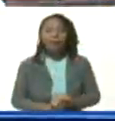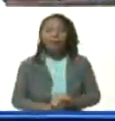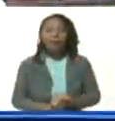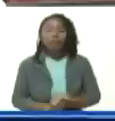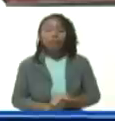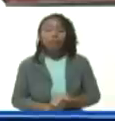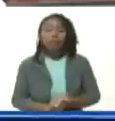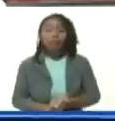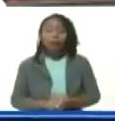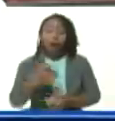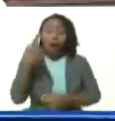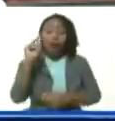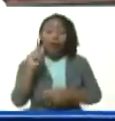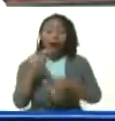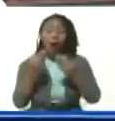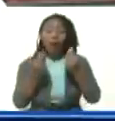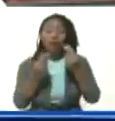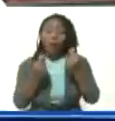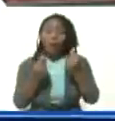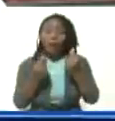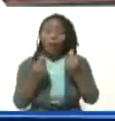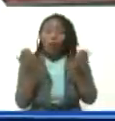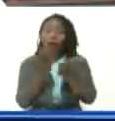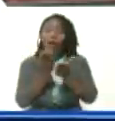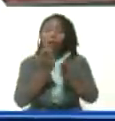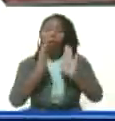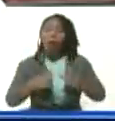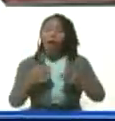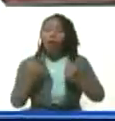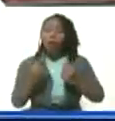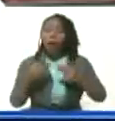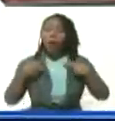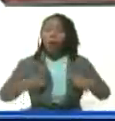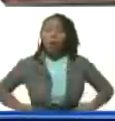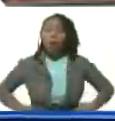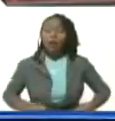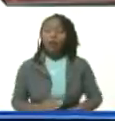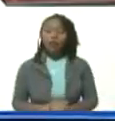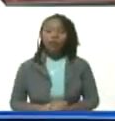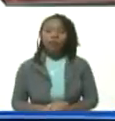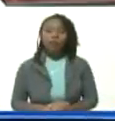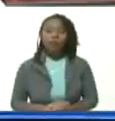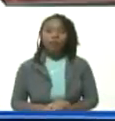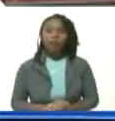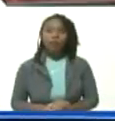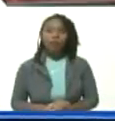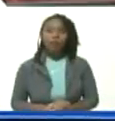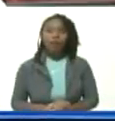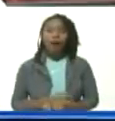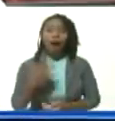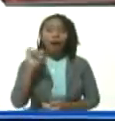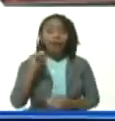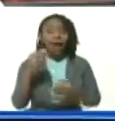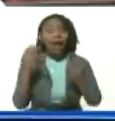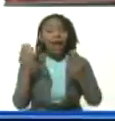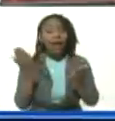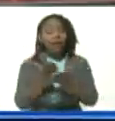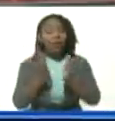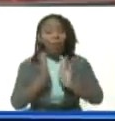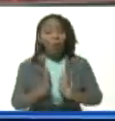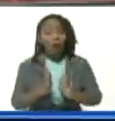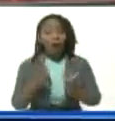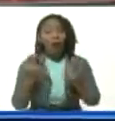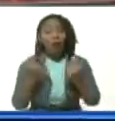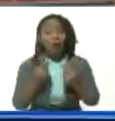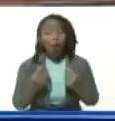Hay una economía, una escuela económica humanista, hay una escuela económica internacional,